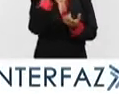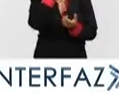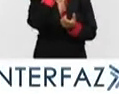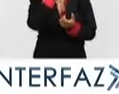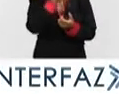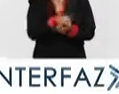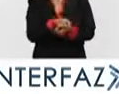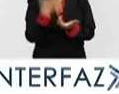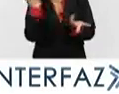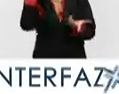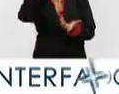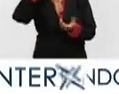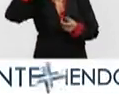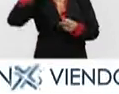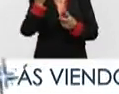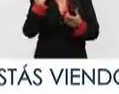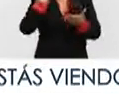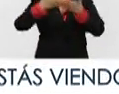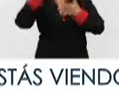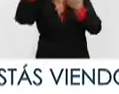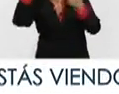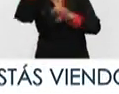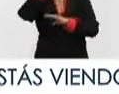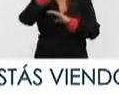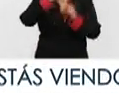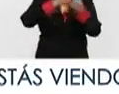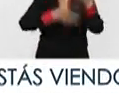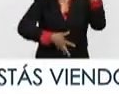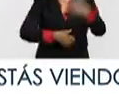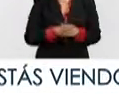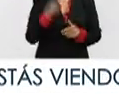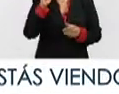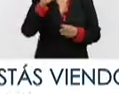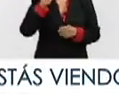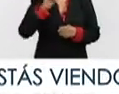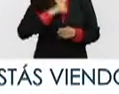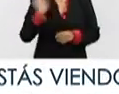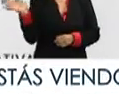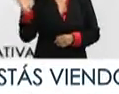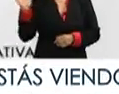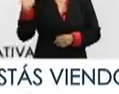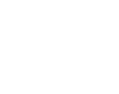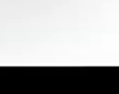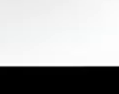pero también de ciencia, tecnología, innovación, cultura, etcétera. Esto es Interfaz.